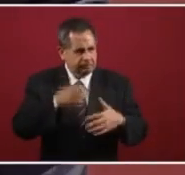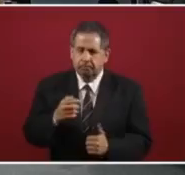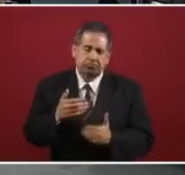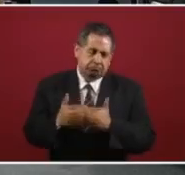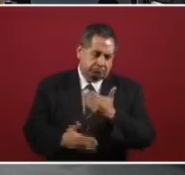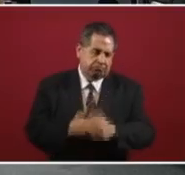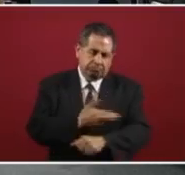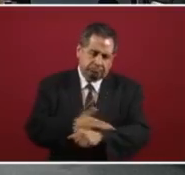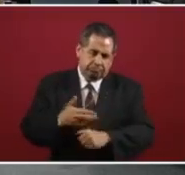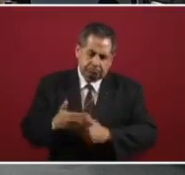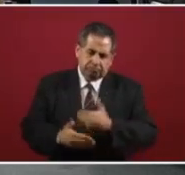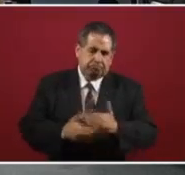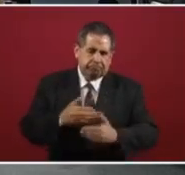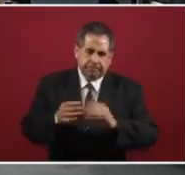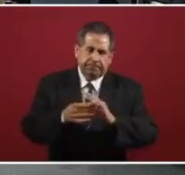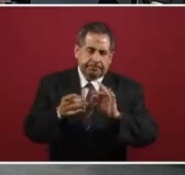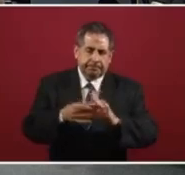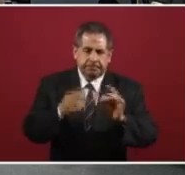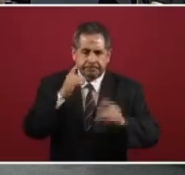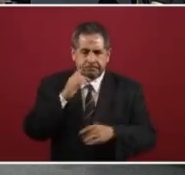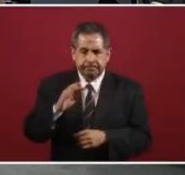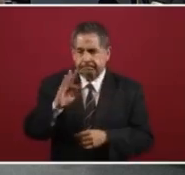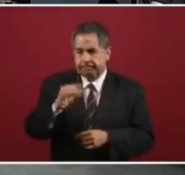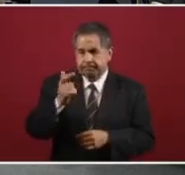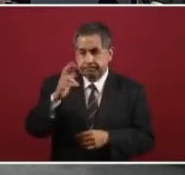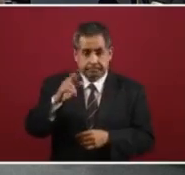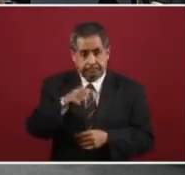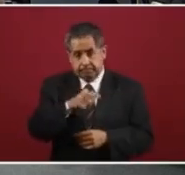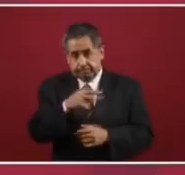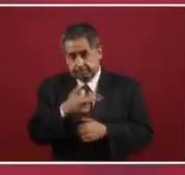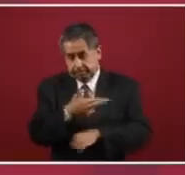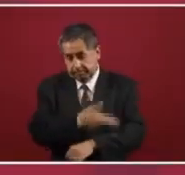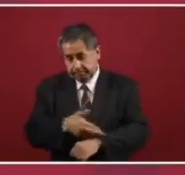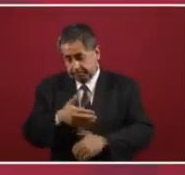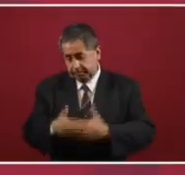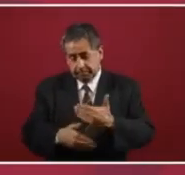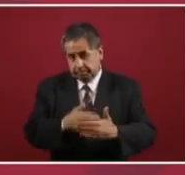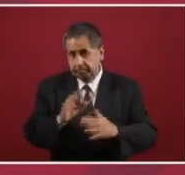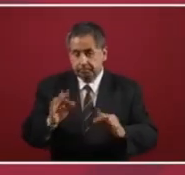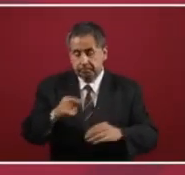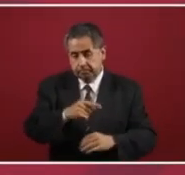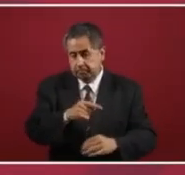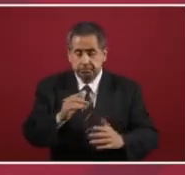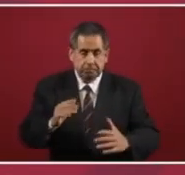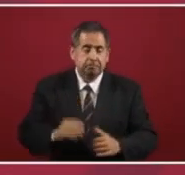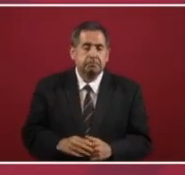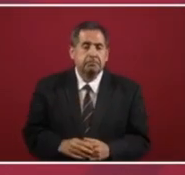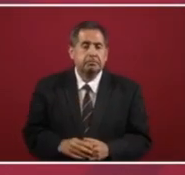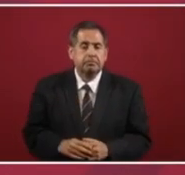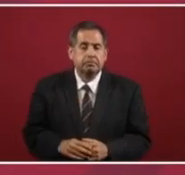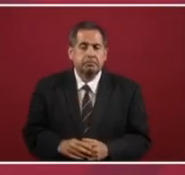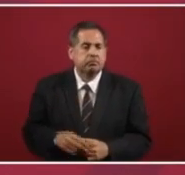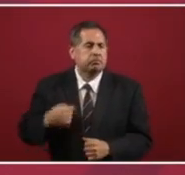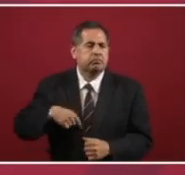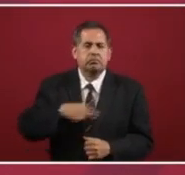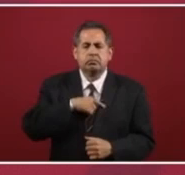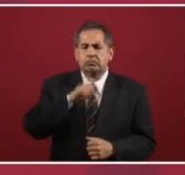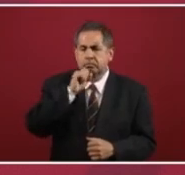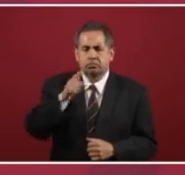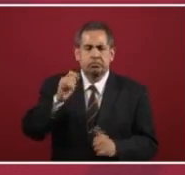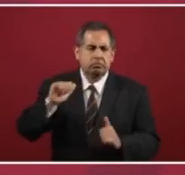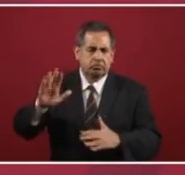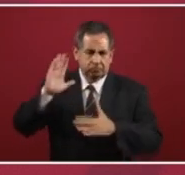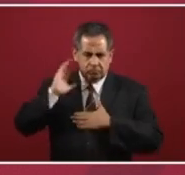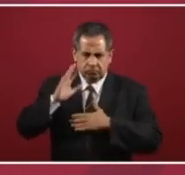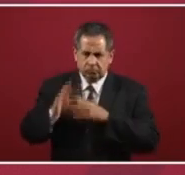empresarios. En conferencia de prensa matutina, enfatizó que no hay ninguna persecución política contra nadie. Nosotros hicimos un